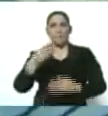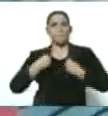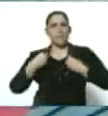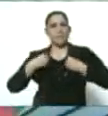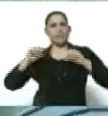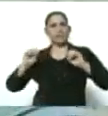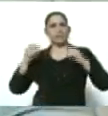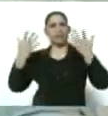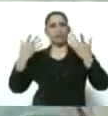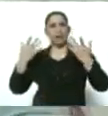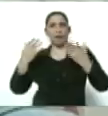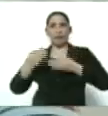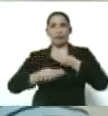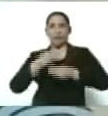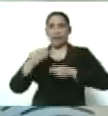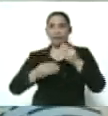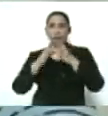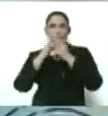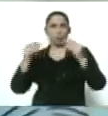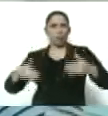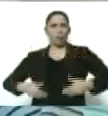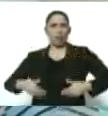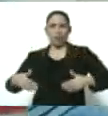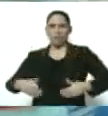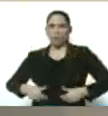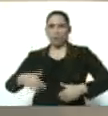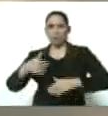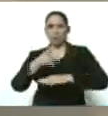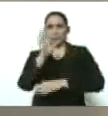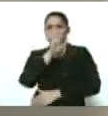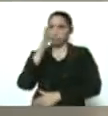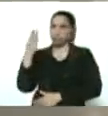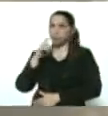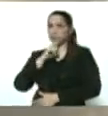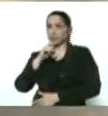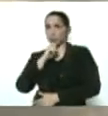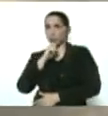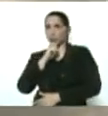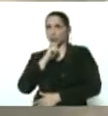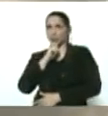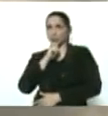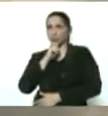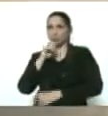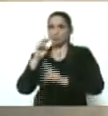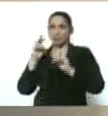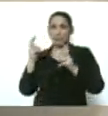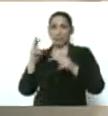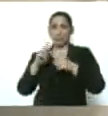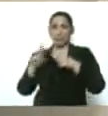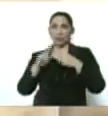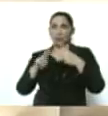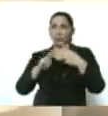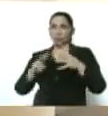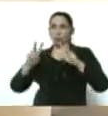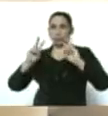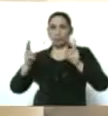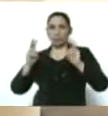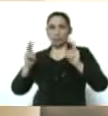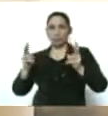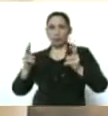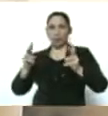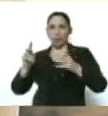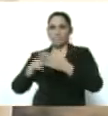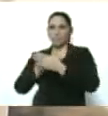salvadas que se han logrado con todo este esfuerzo en medio de una dificultad en términos de recursos y en términos de